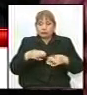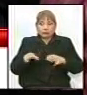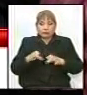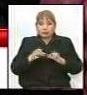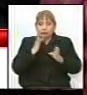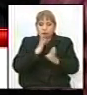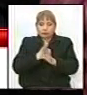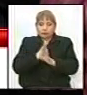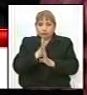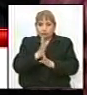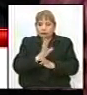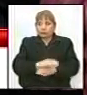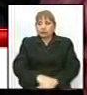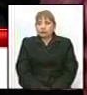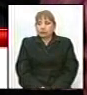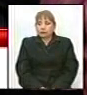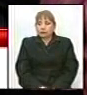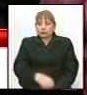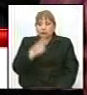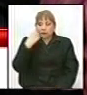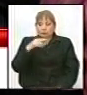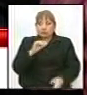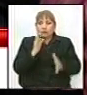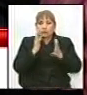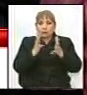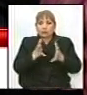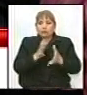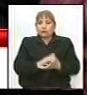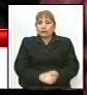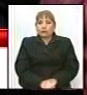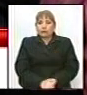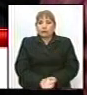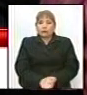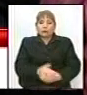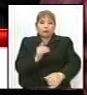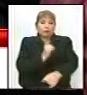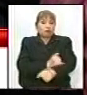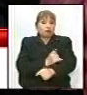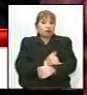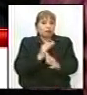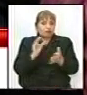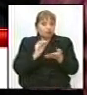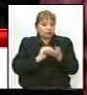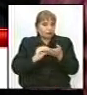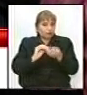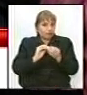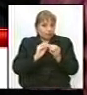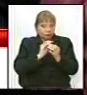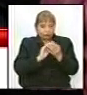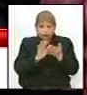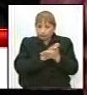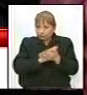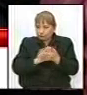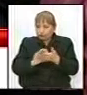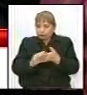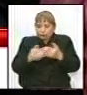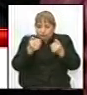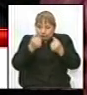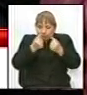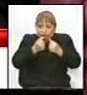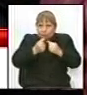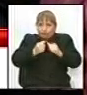más correcta para dejar una institución saneada. Estoy